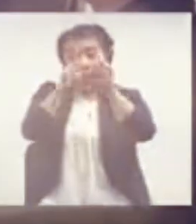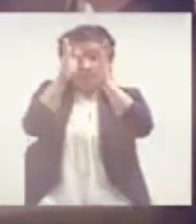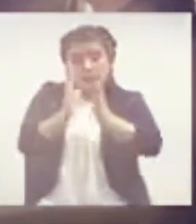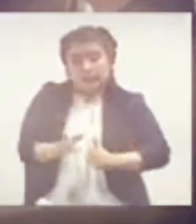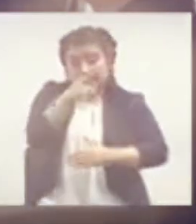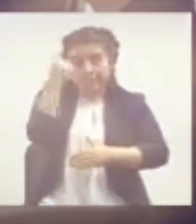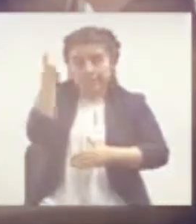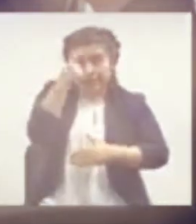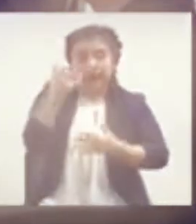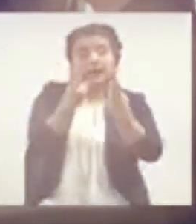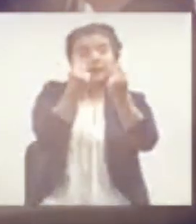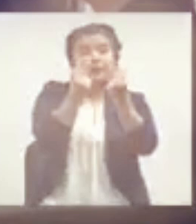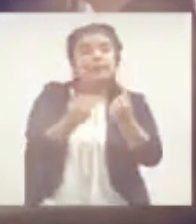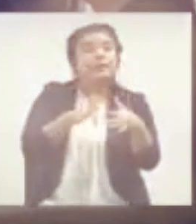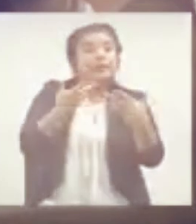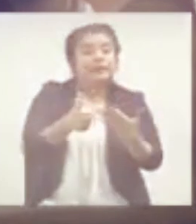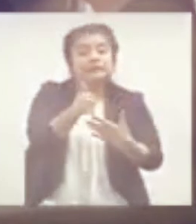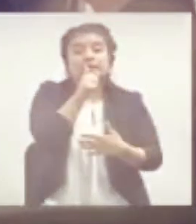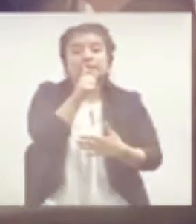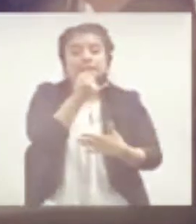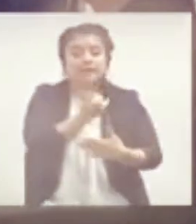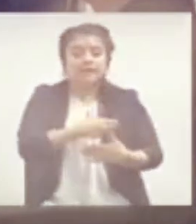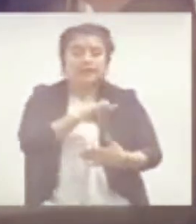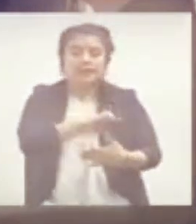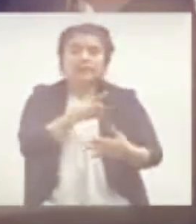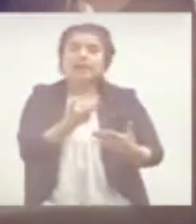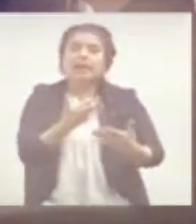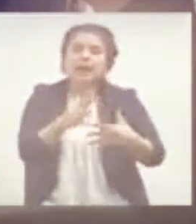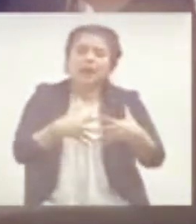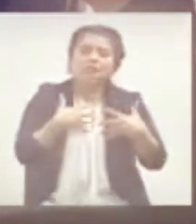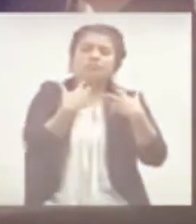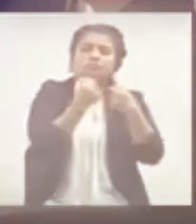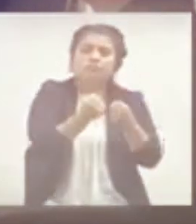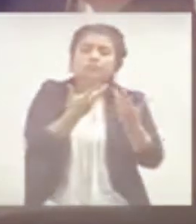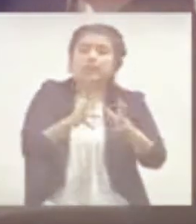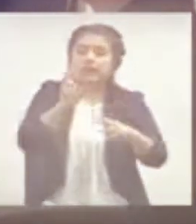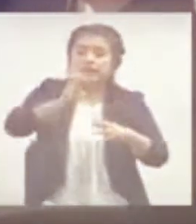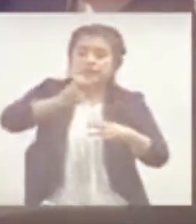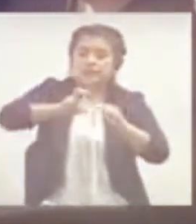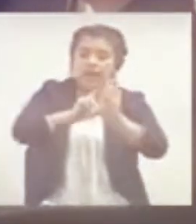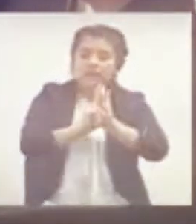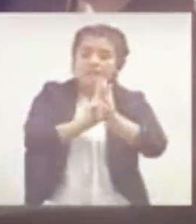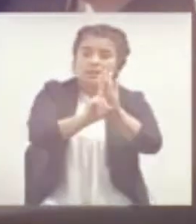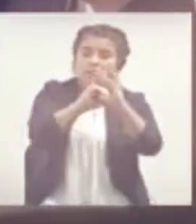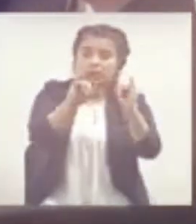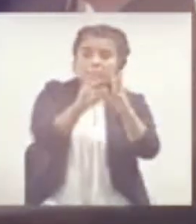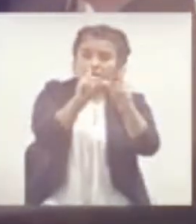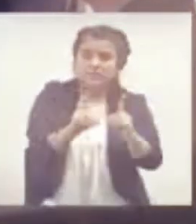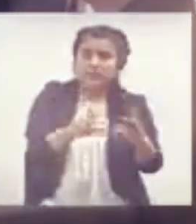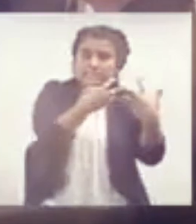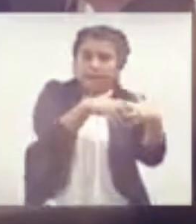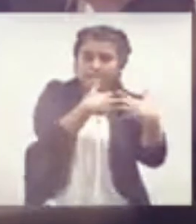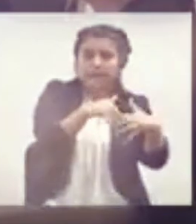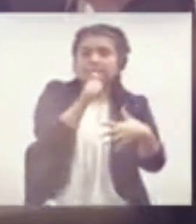la financiación exclusivamente privada de INTECAP refuerza la necesidad de mantener la representación empresarial en su junta directiva. De